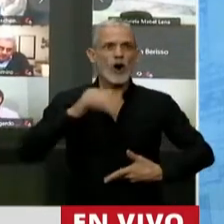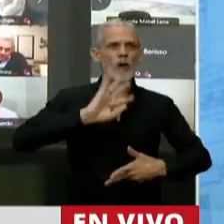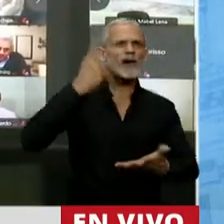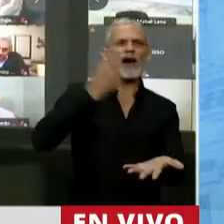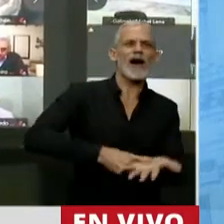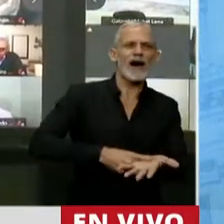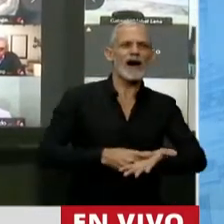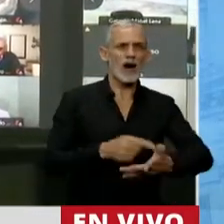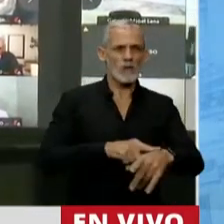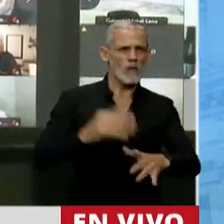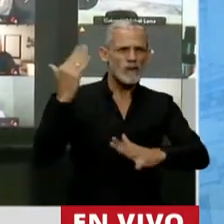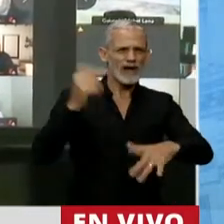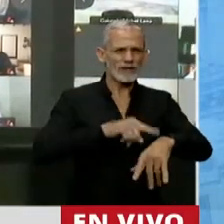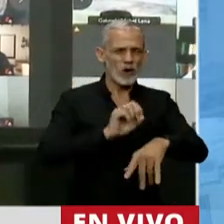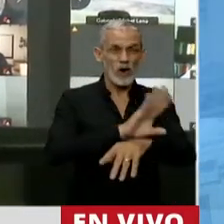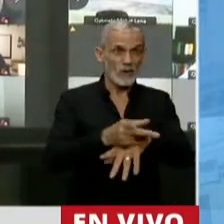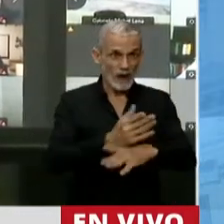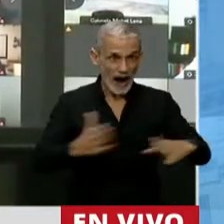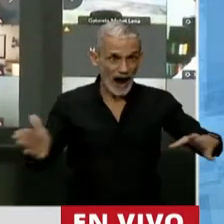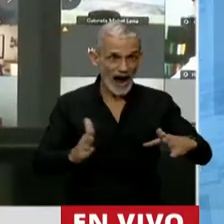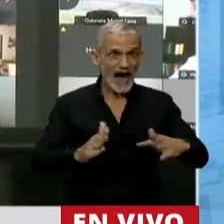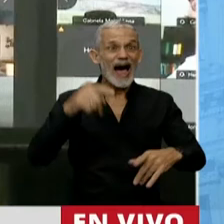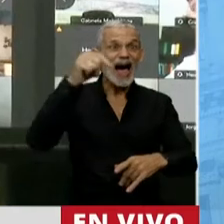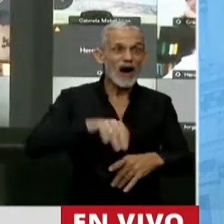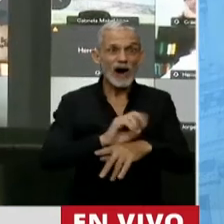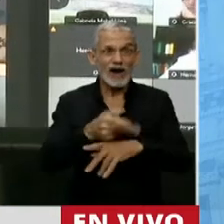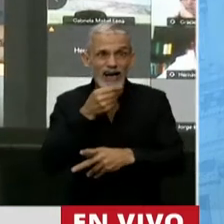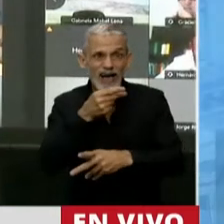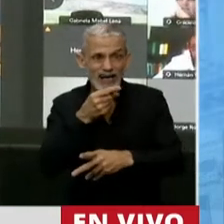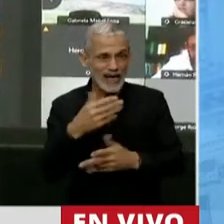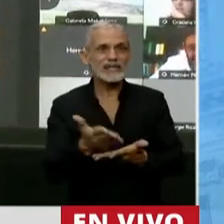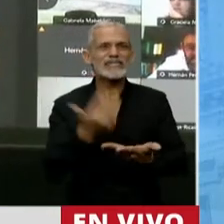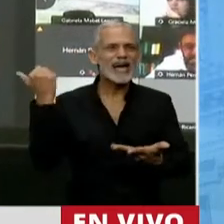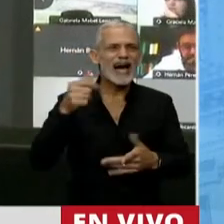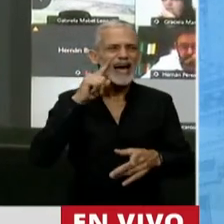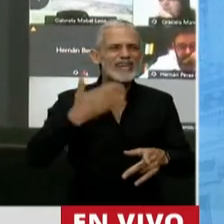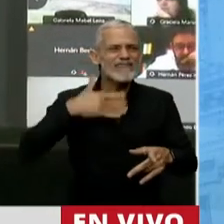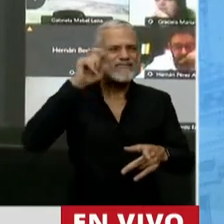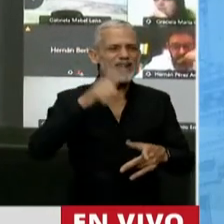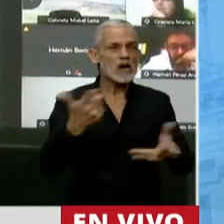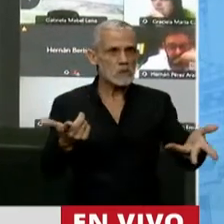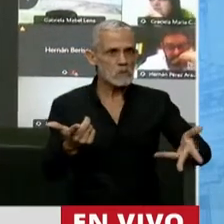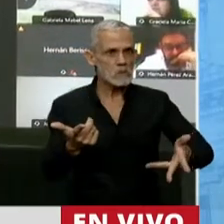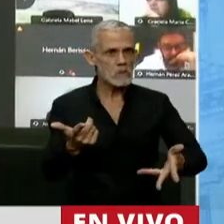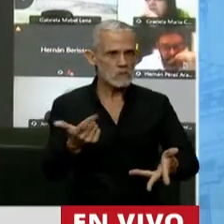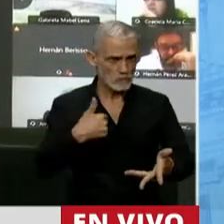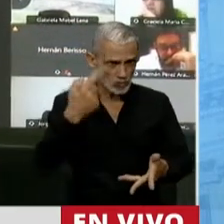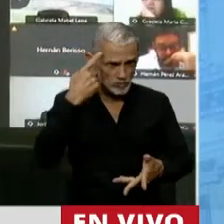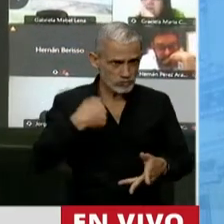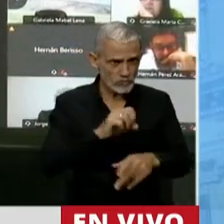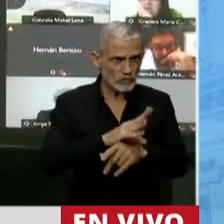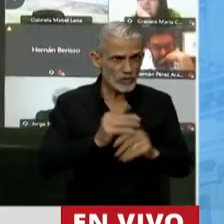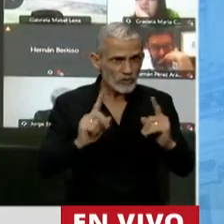decretó en un momento de pandemia, se lo van a sacar ahora que no hay pandemia. Y ahí es una pregunta. O sea, la pandemia todavía creo que